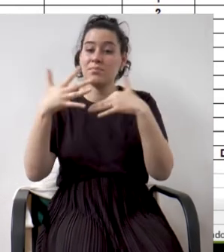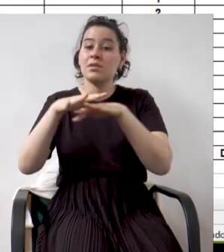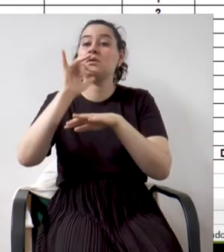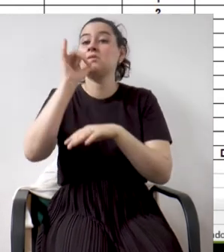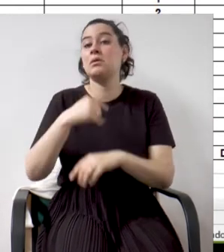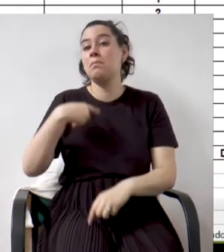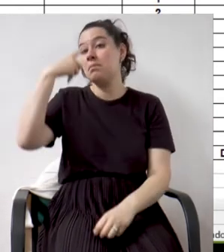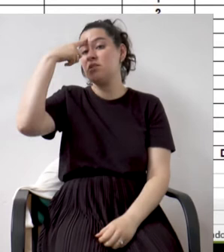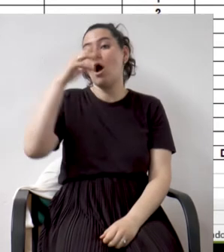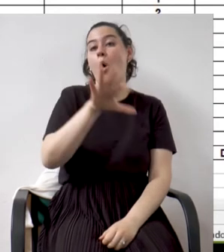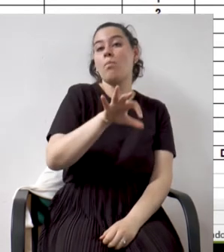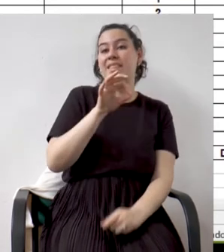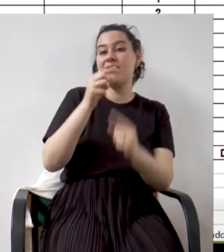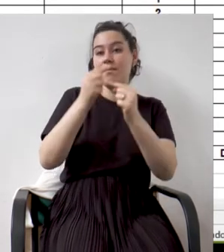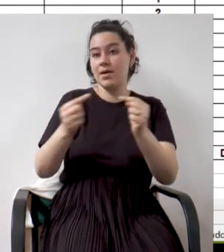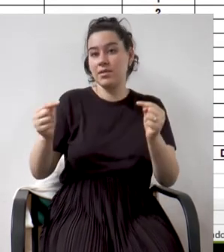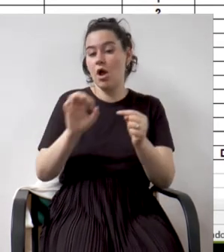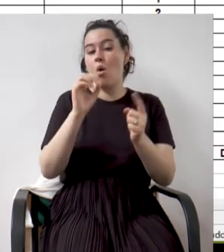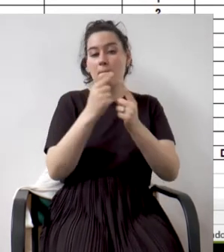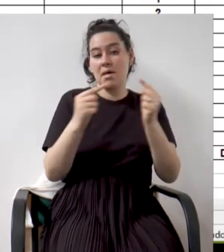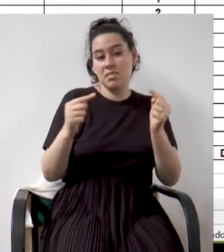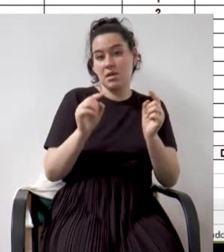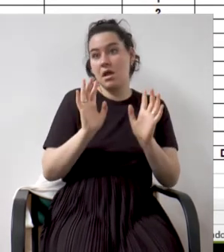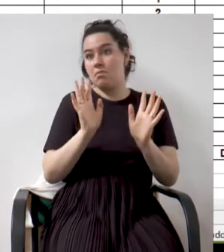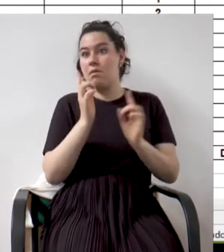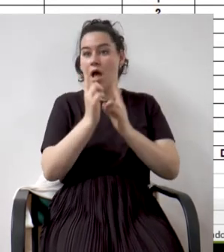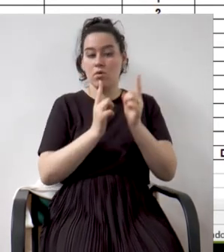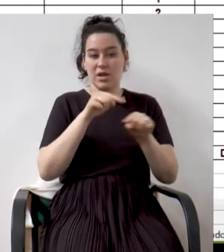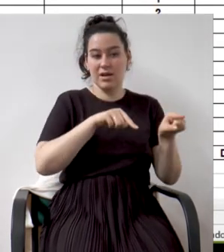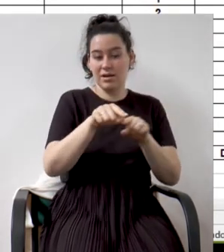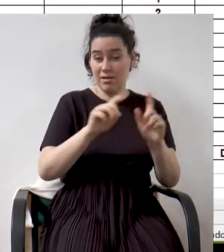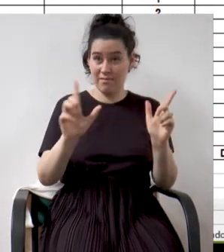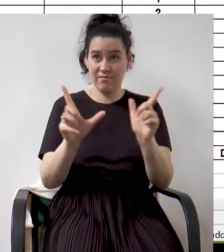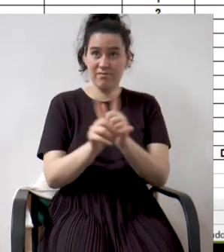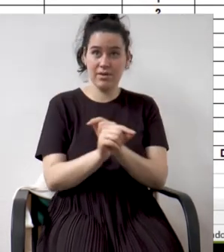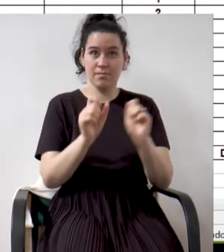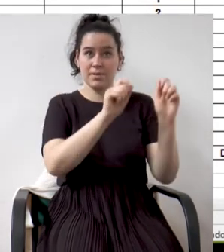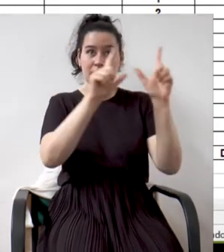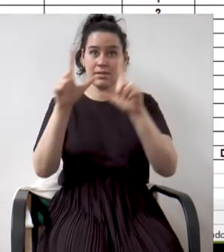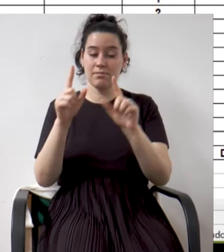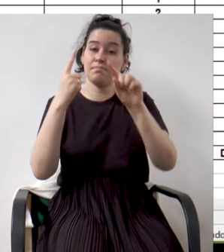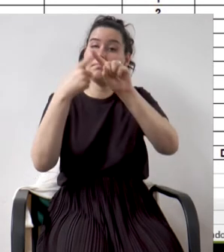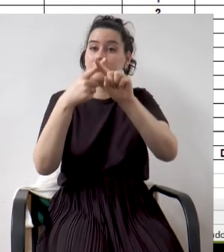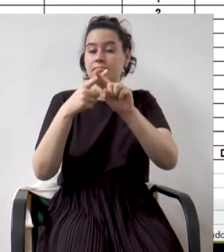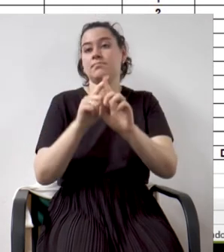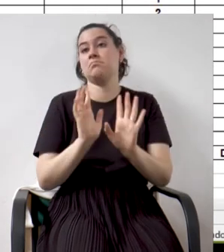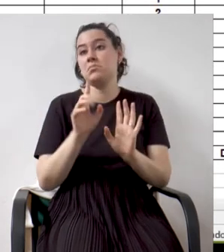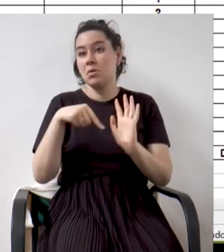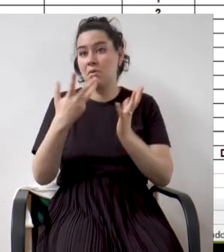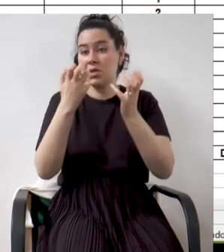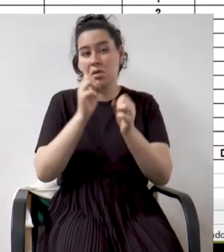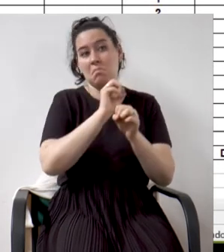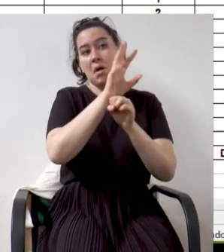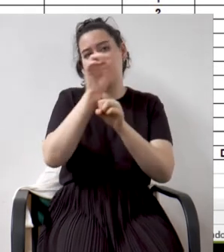como optativa o lo tomamos como materia compartida. Cerramos la presentación y después si quieren lo distribuyen,